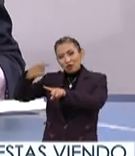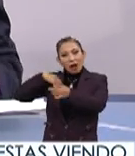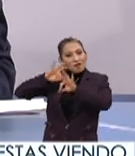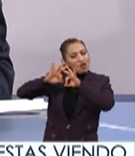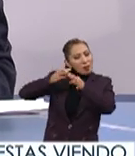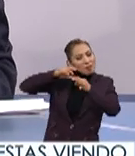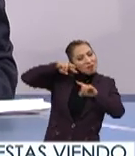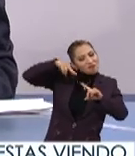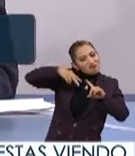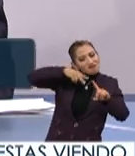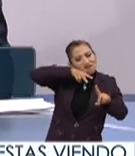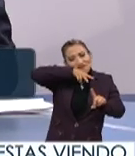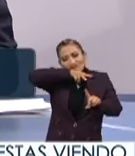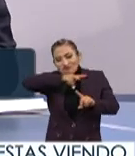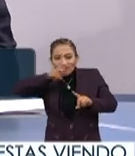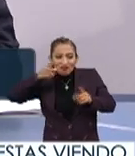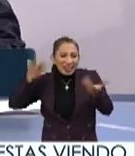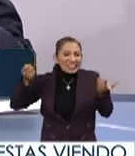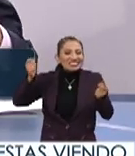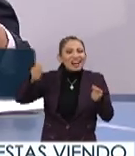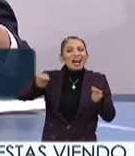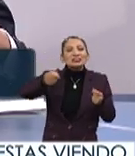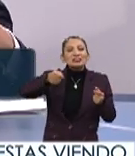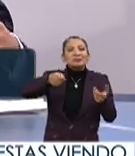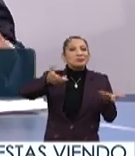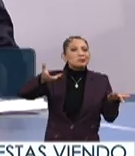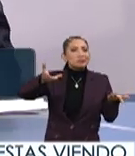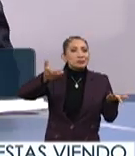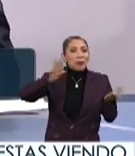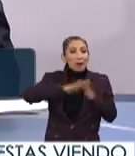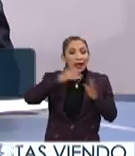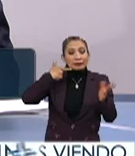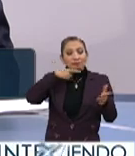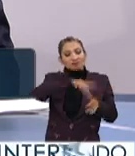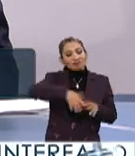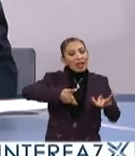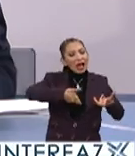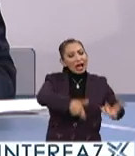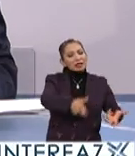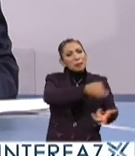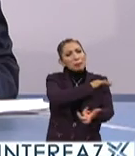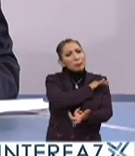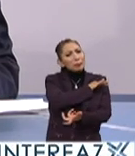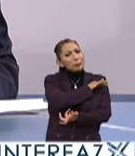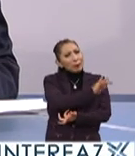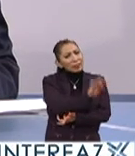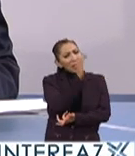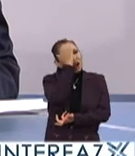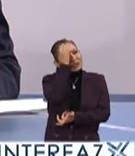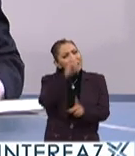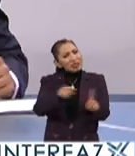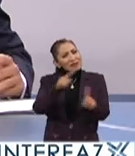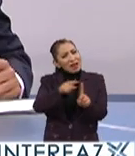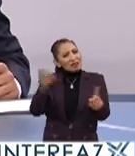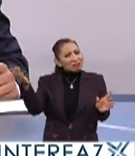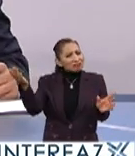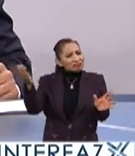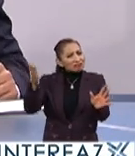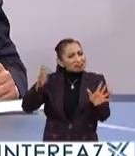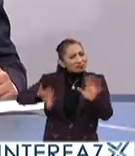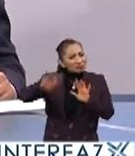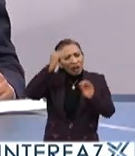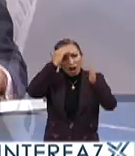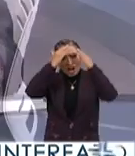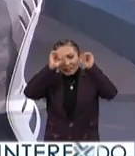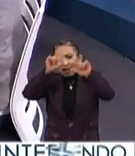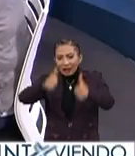forma distinta de visualizar cómo desde, sobre todo la trinchera de la calle, pueden conocerse distintas facetas de